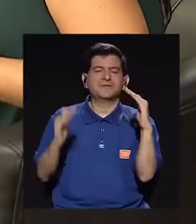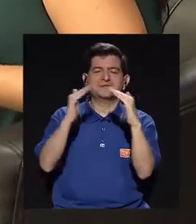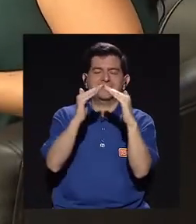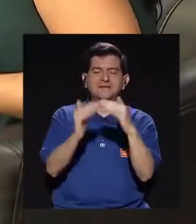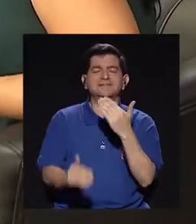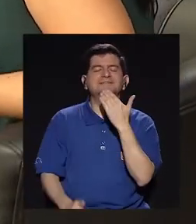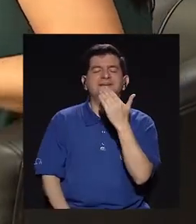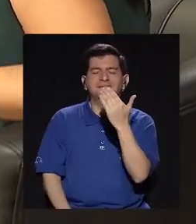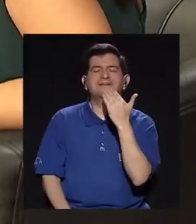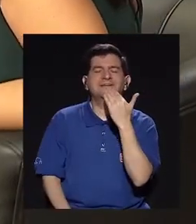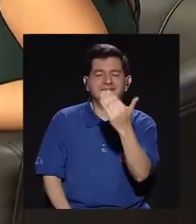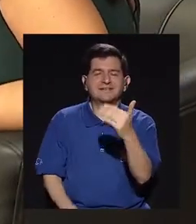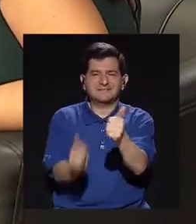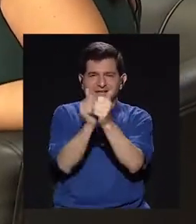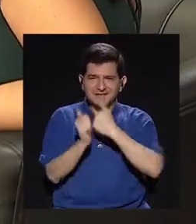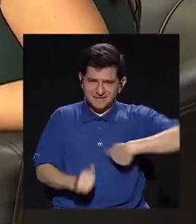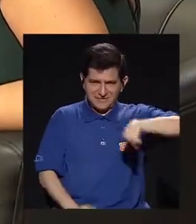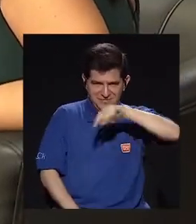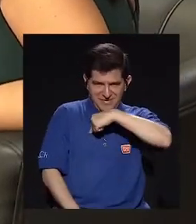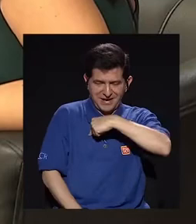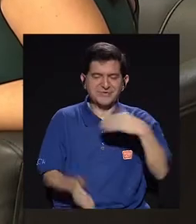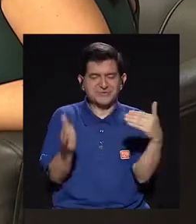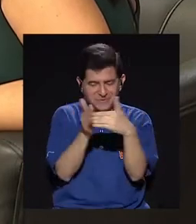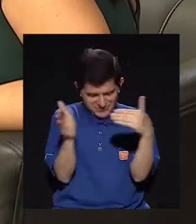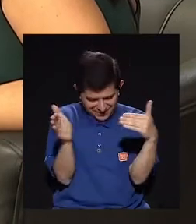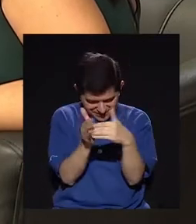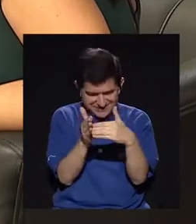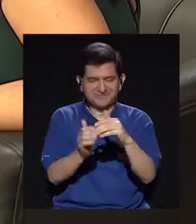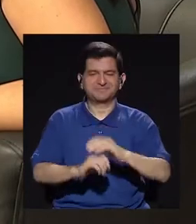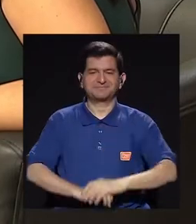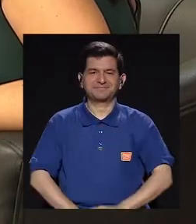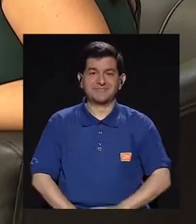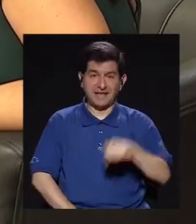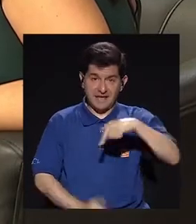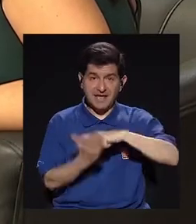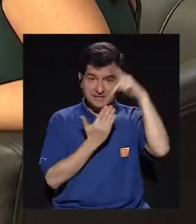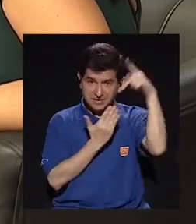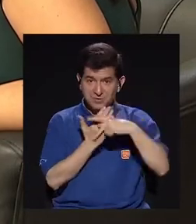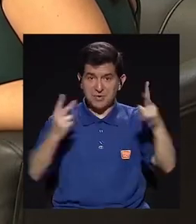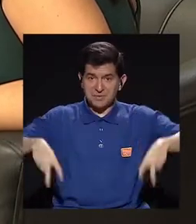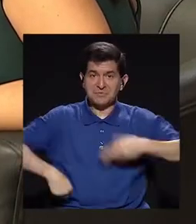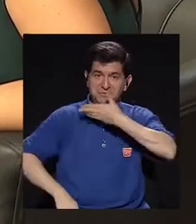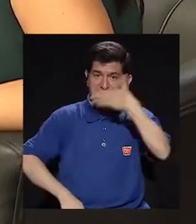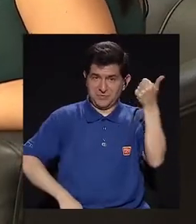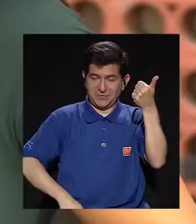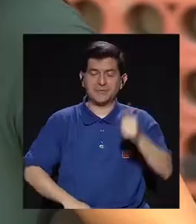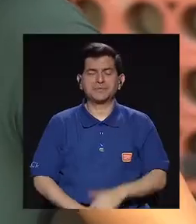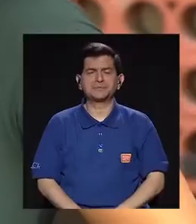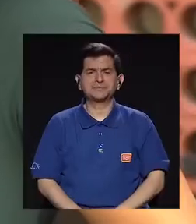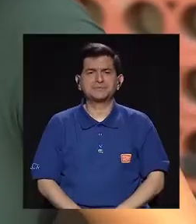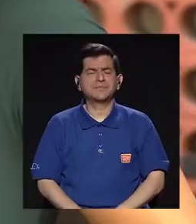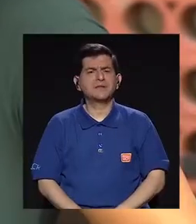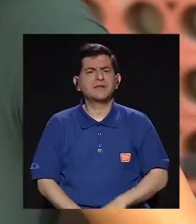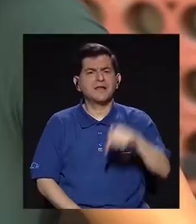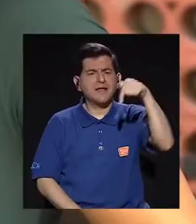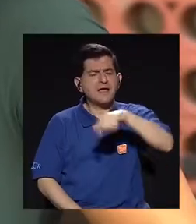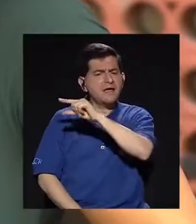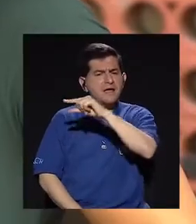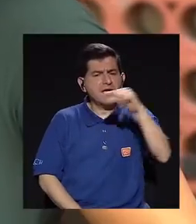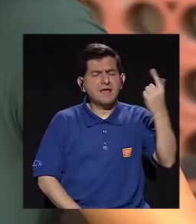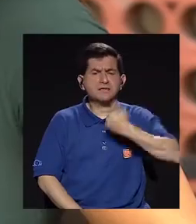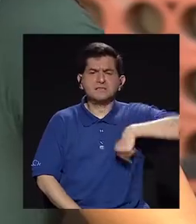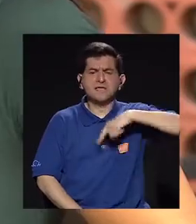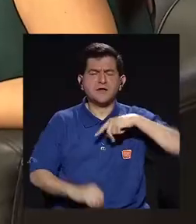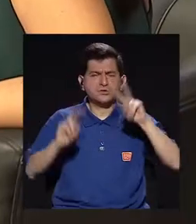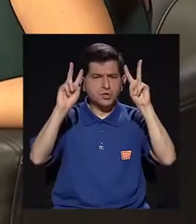en sus hogares, muchísimas gracias por acompañarnos una semana más a este su programa Vivir Mejor. Y Fabiola, para esta